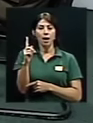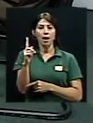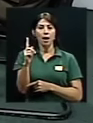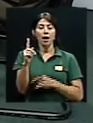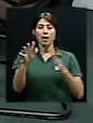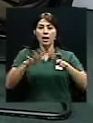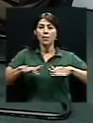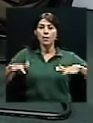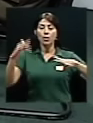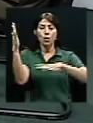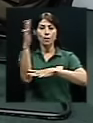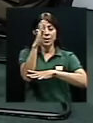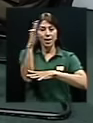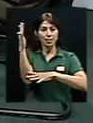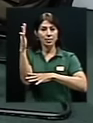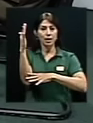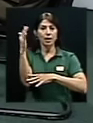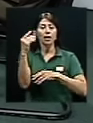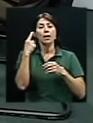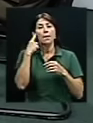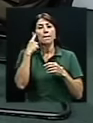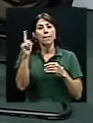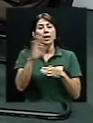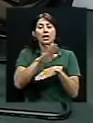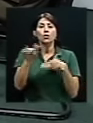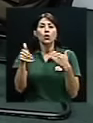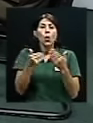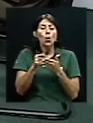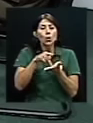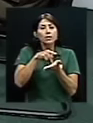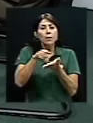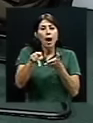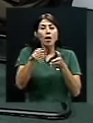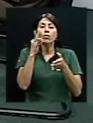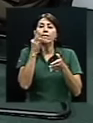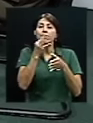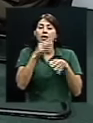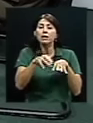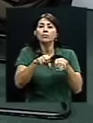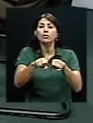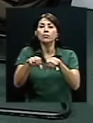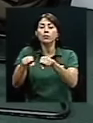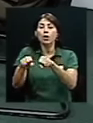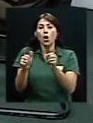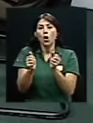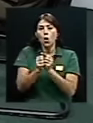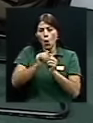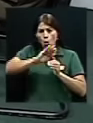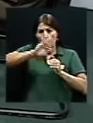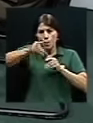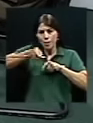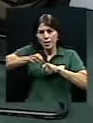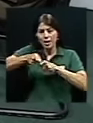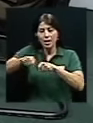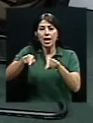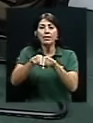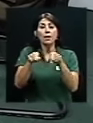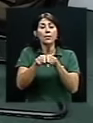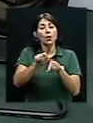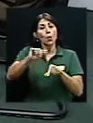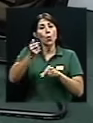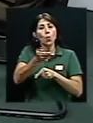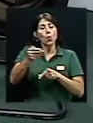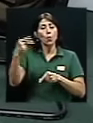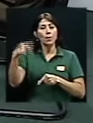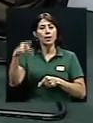el medio ambiente, para el tema que tiene que ver con expropiaciones, con minería, sino otros aspectos que son sumamente peligrosos. Ahora,